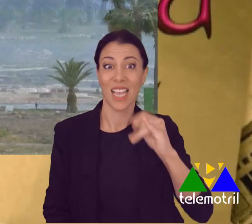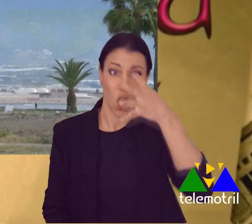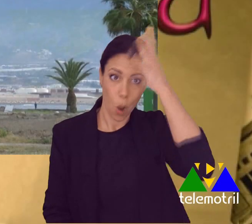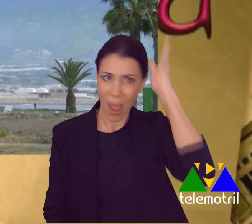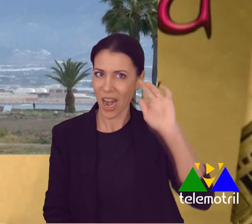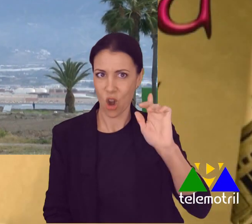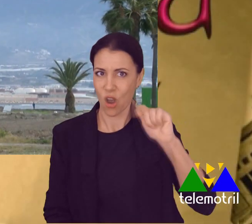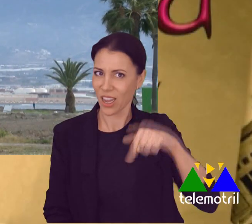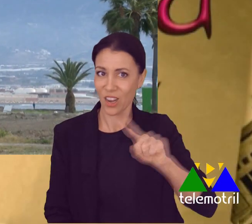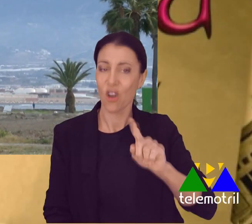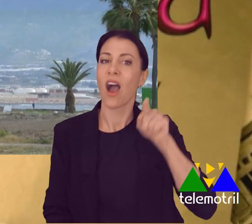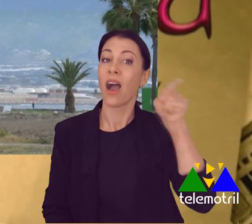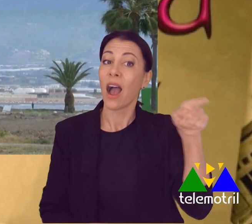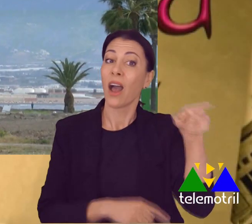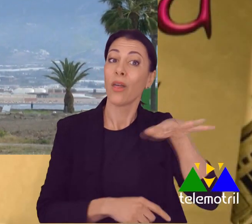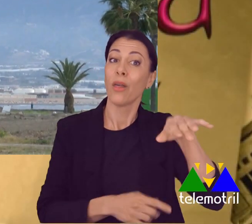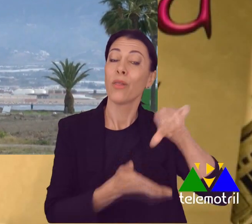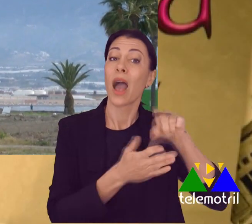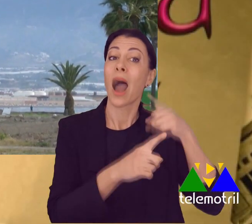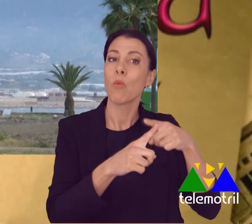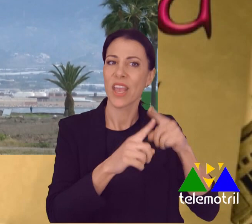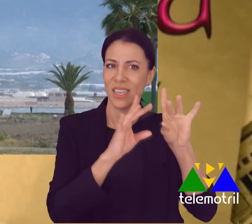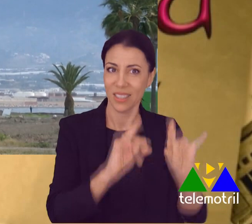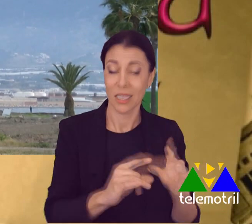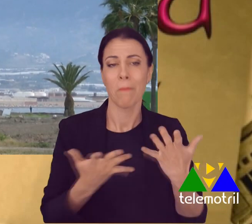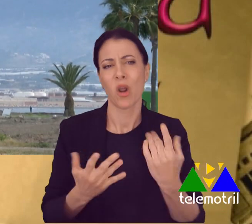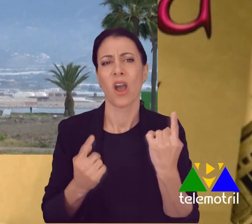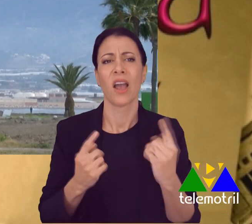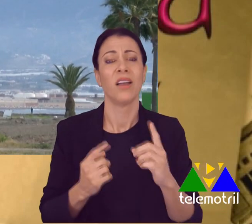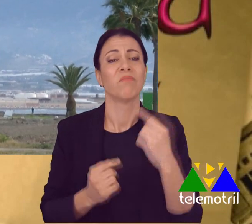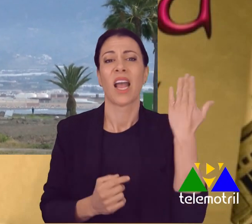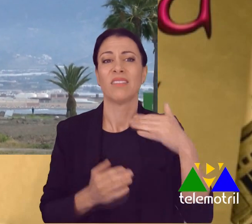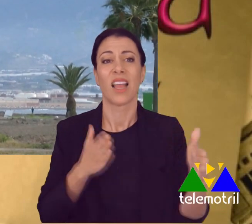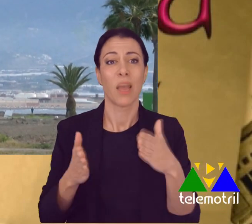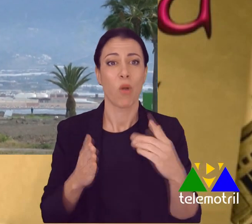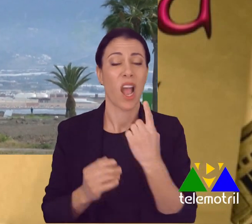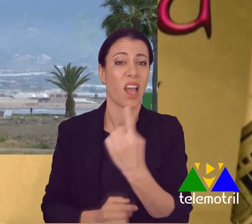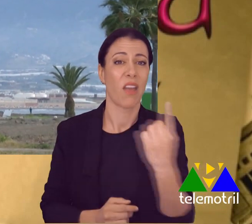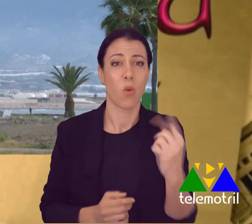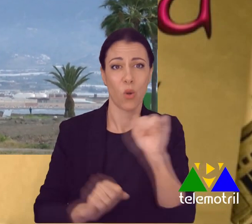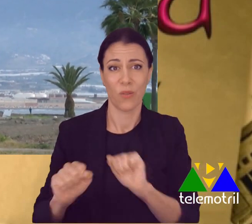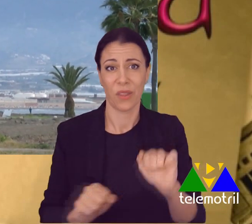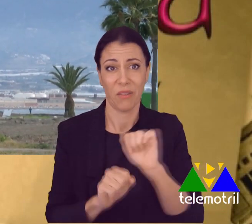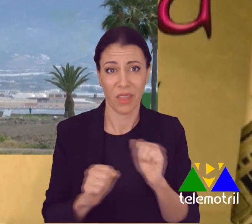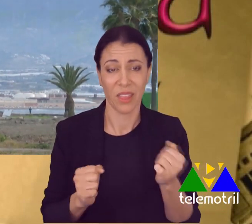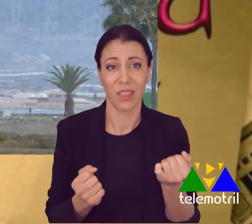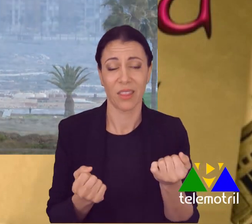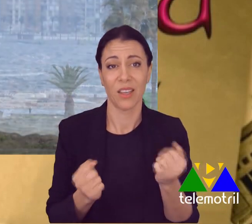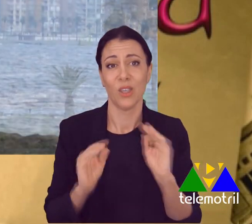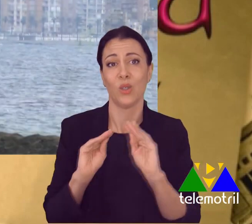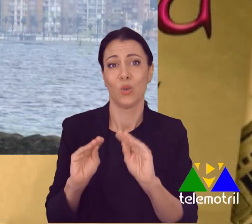Pero en aquella época, pues bueno, cada uno defendía que las antigüedades de